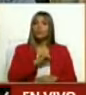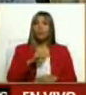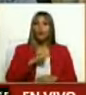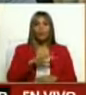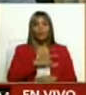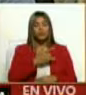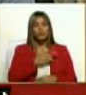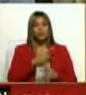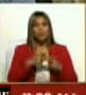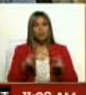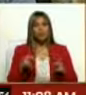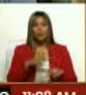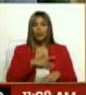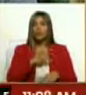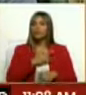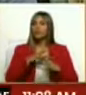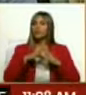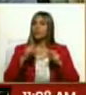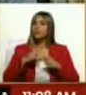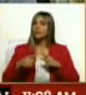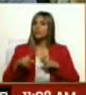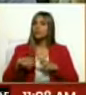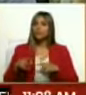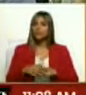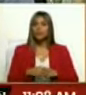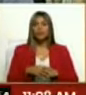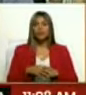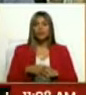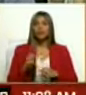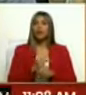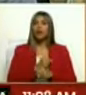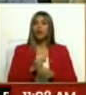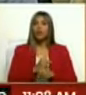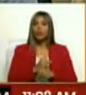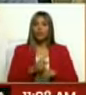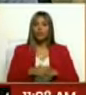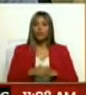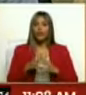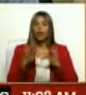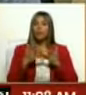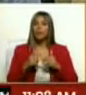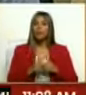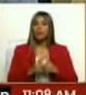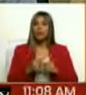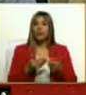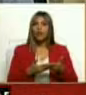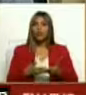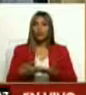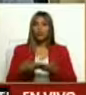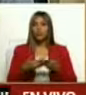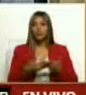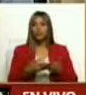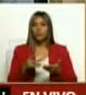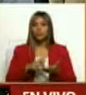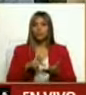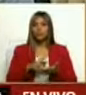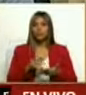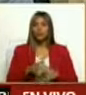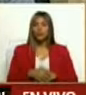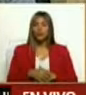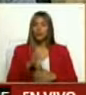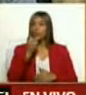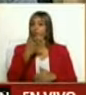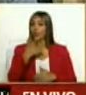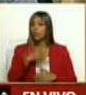universidades experimentales, universidades politécnicas, es decir, todos, obreros, trabajadores administrativos, estudiantados aquí presentes. Bueno,